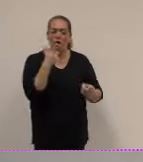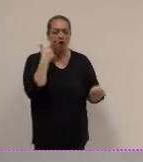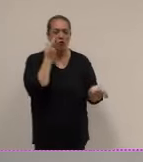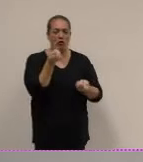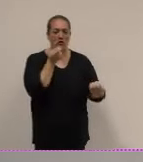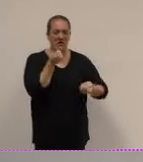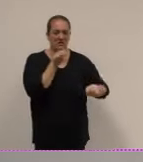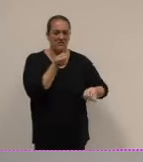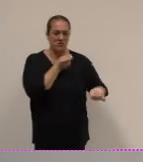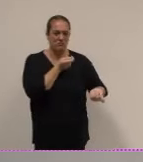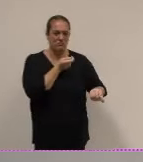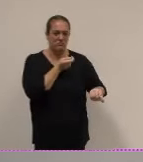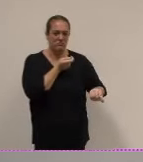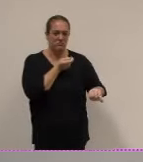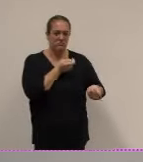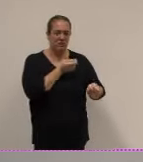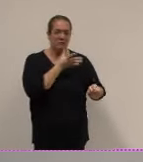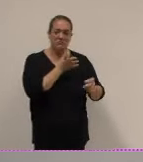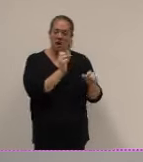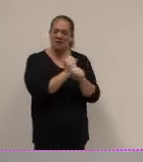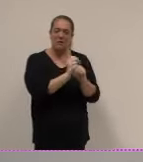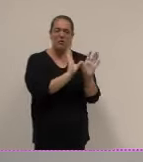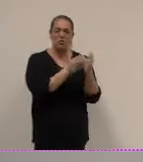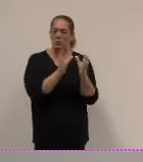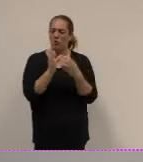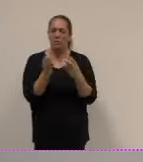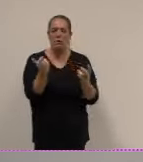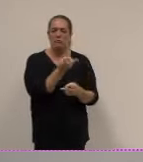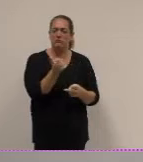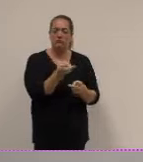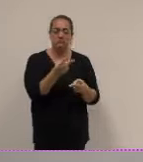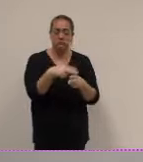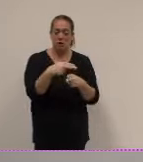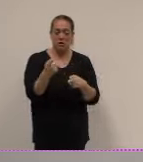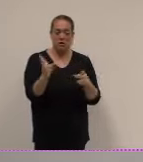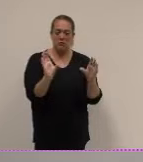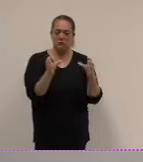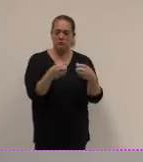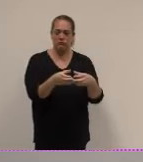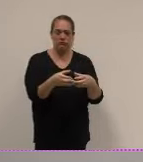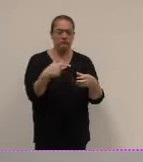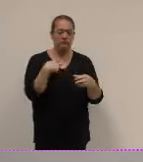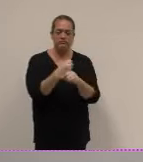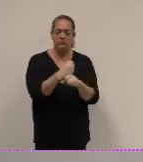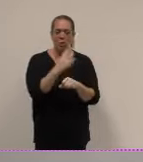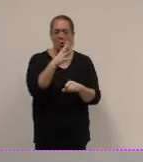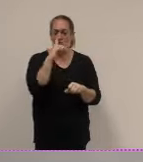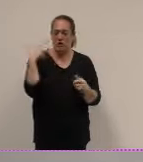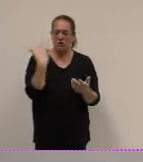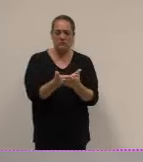coordinación o cómo hemos trabajado los 2 grupos políticos a lo largo de estos